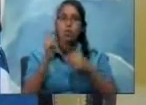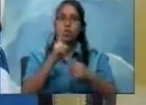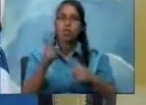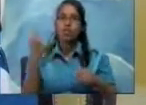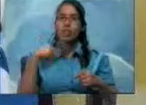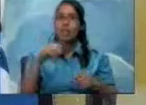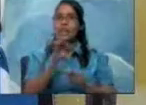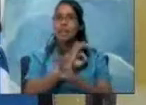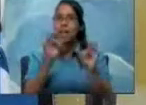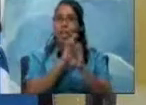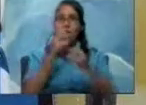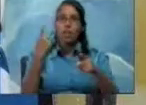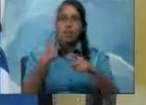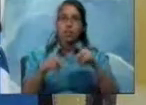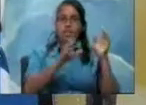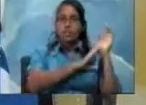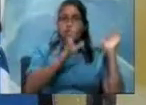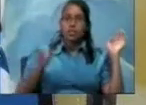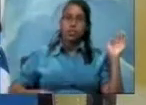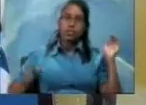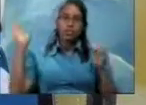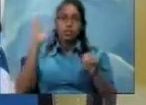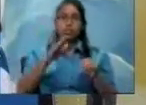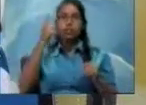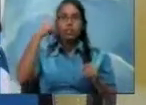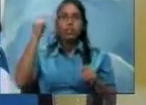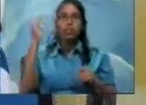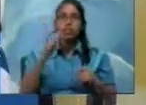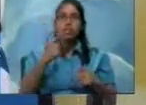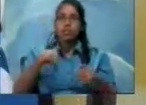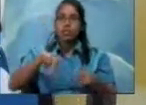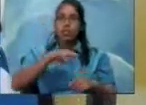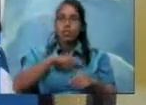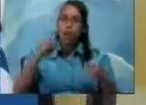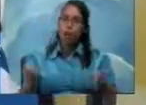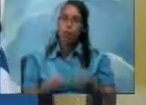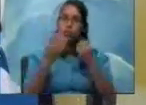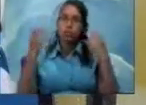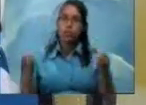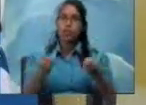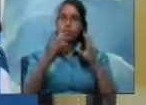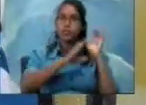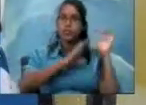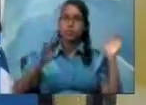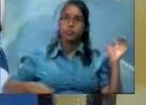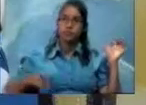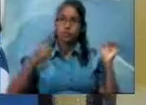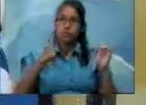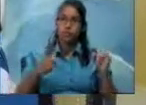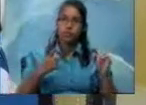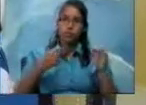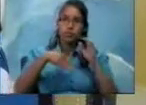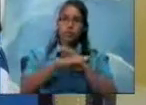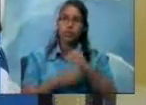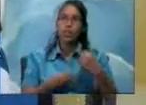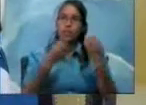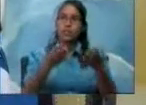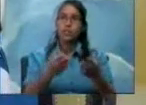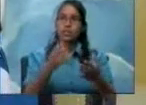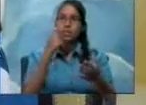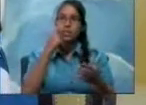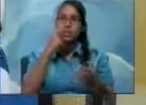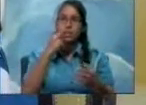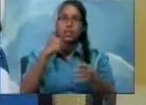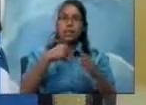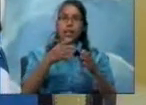nada pero Cristo viene para darnos a nosotros en abundancia cristo le dijo vayan y echen la red a la derecha ellos